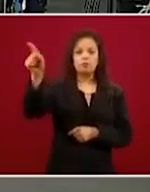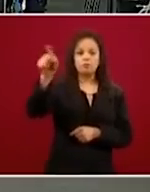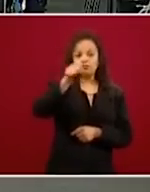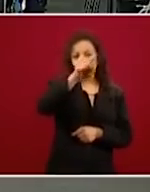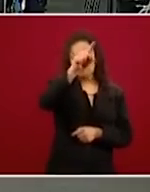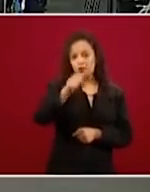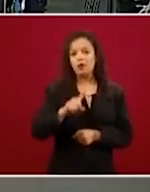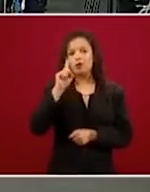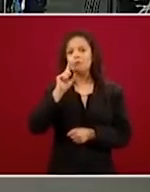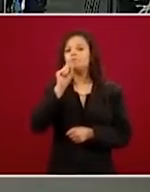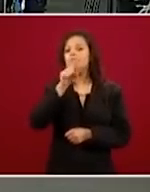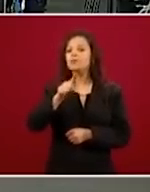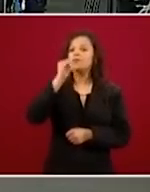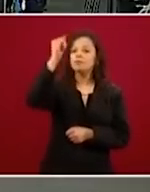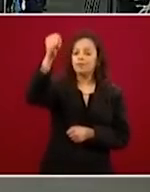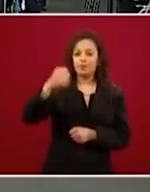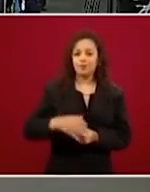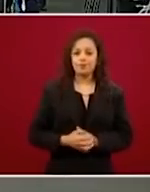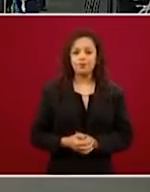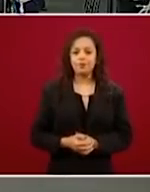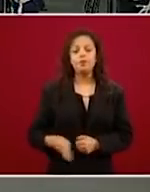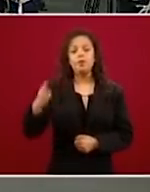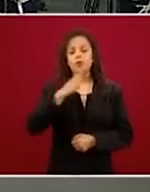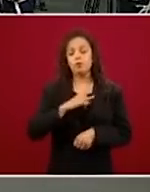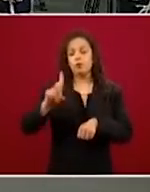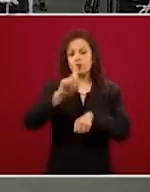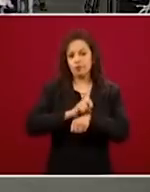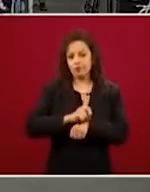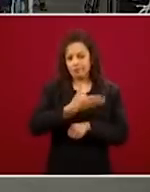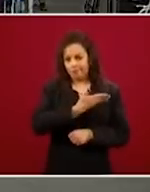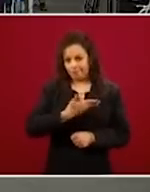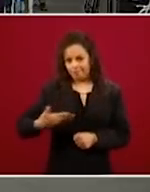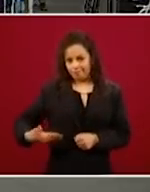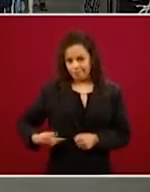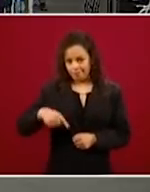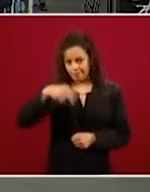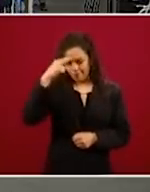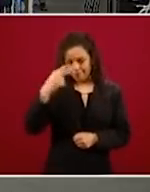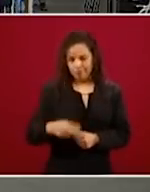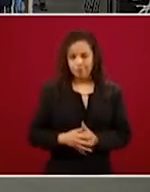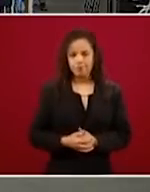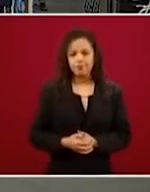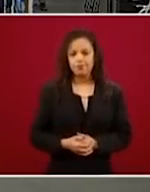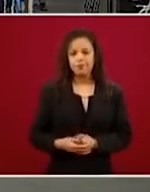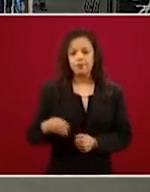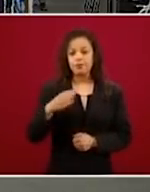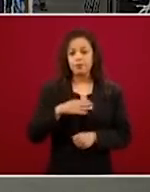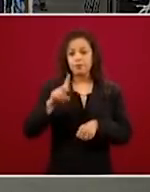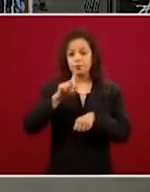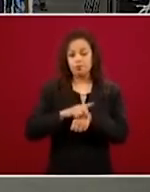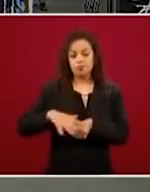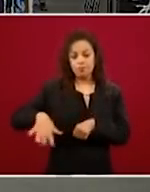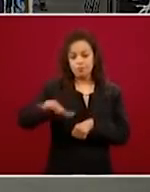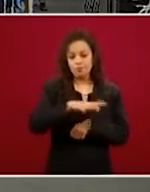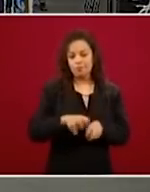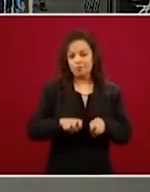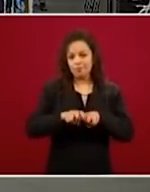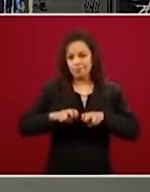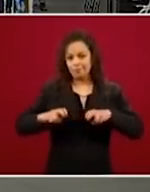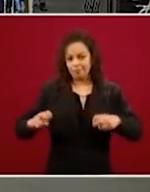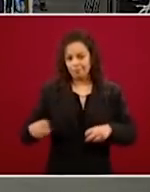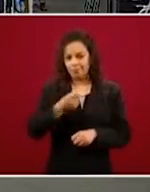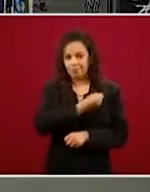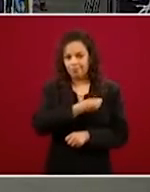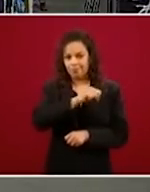mujeres también hay muy buenos días señor presidente de méxico buenos días a todo el gabinete de salud dejar los pozos